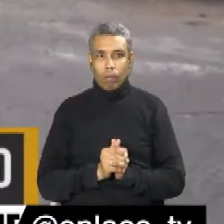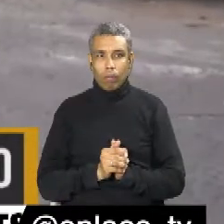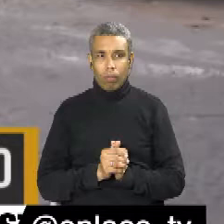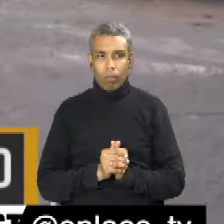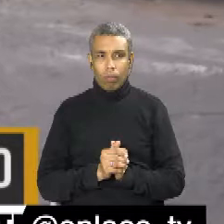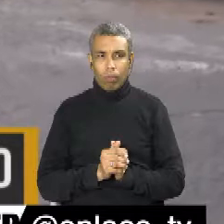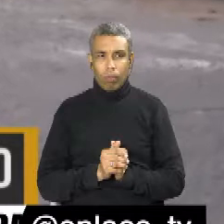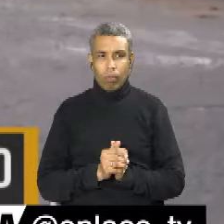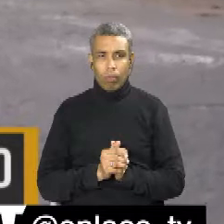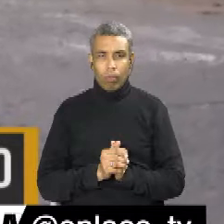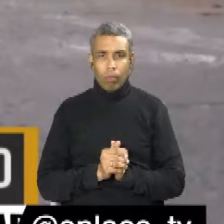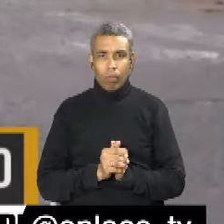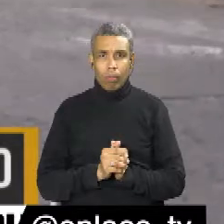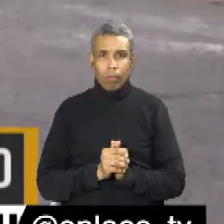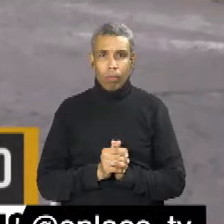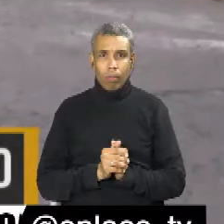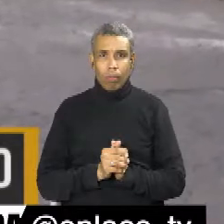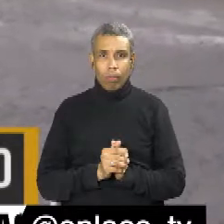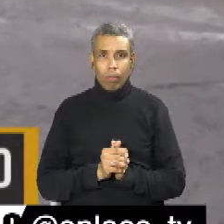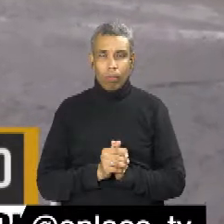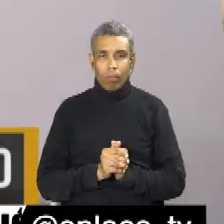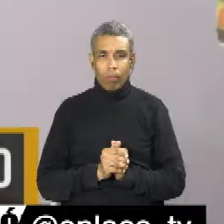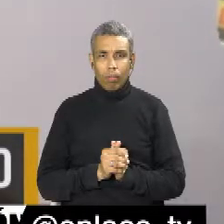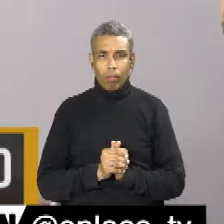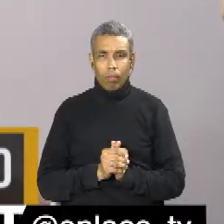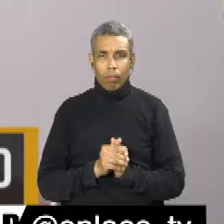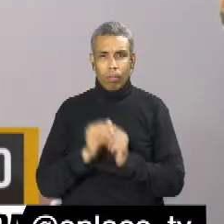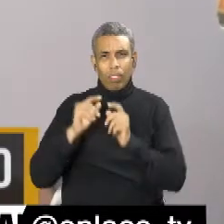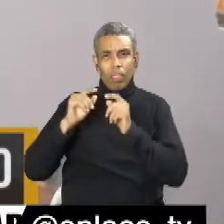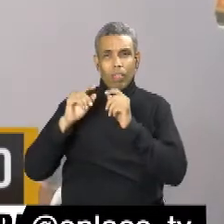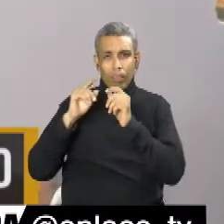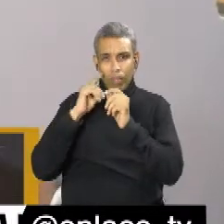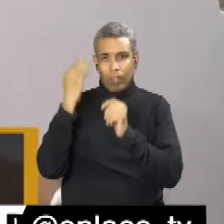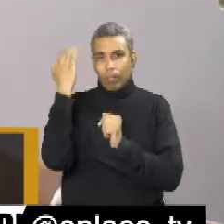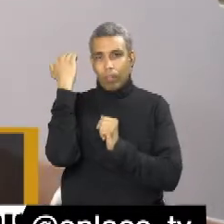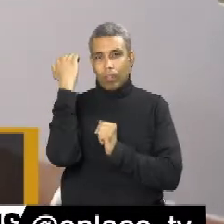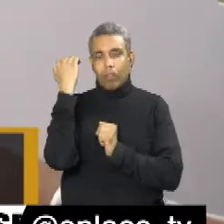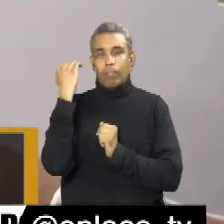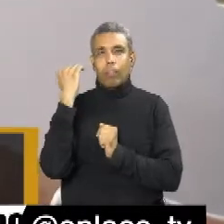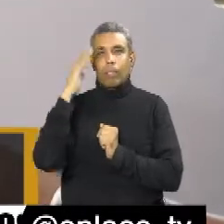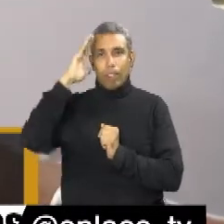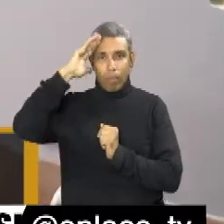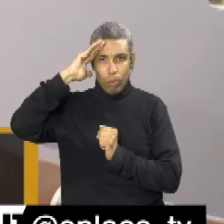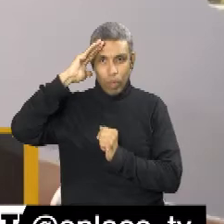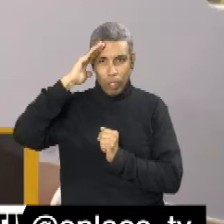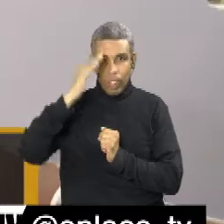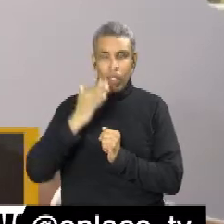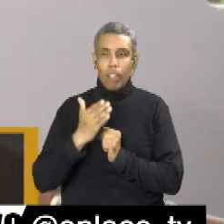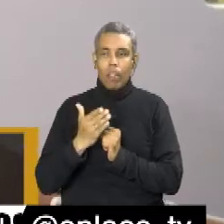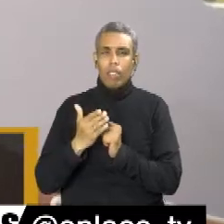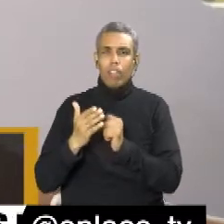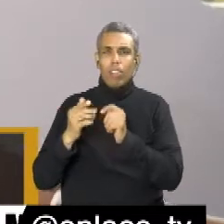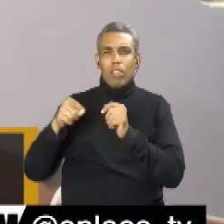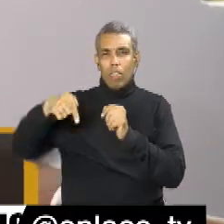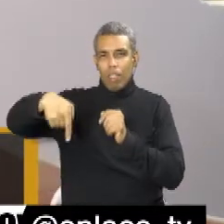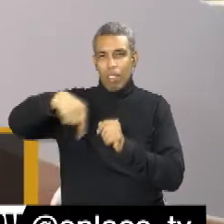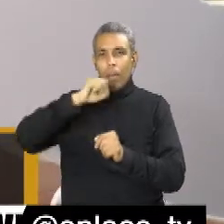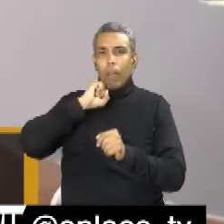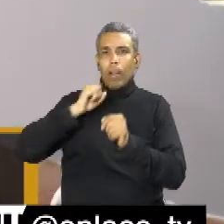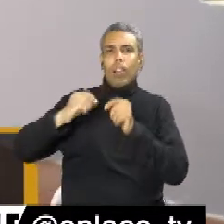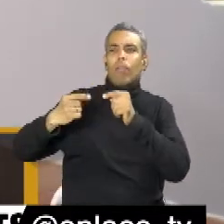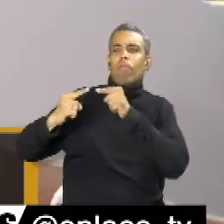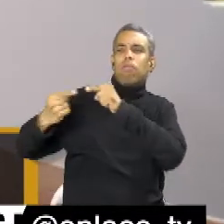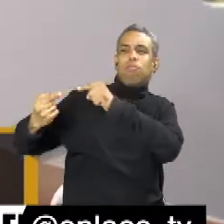del Día del Padre atendieron más de 30 riñas. Realmente ayer estuvimos como Policía Nacional atendiendo diferentes casos de riñas en las